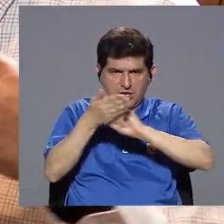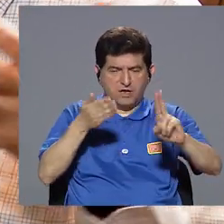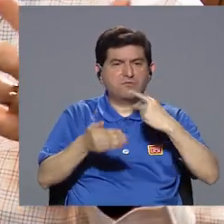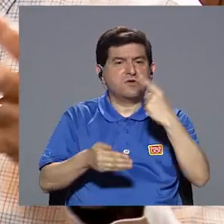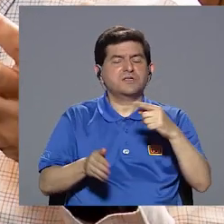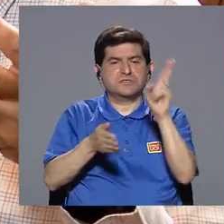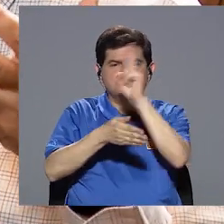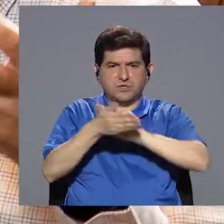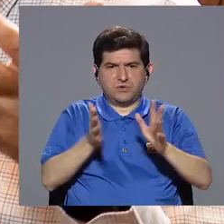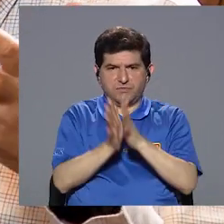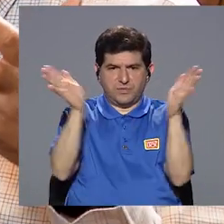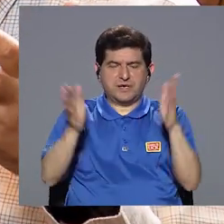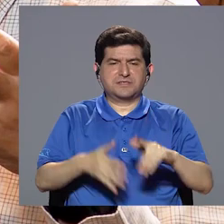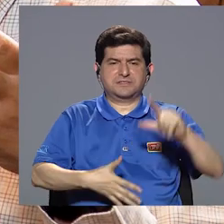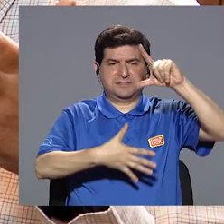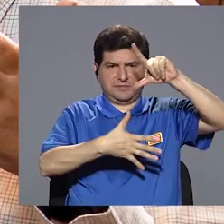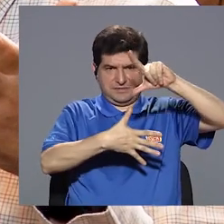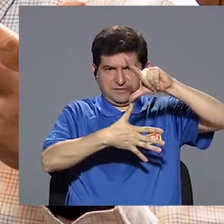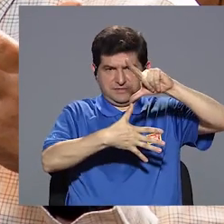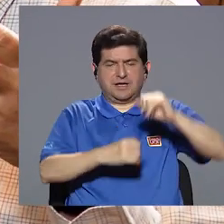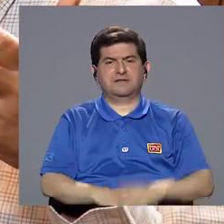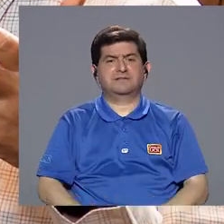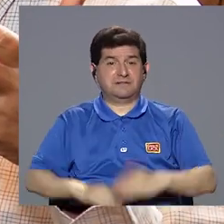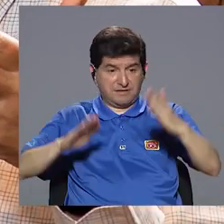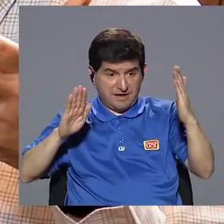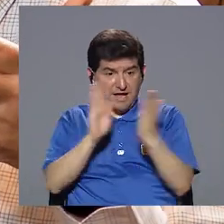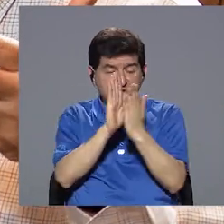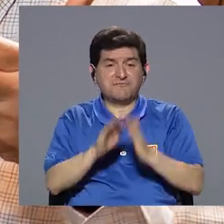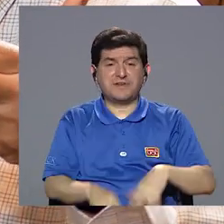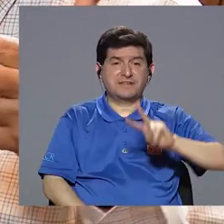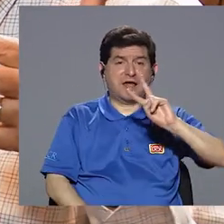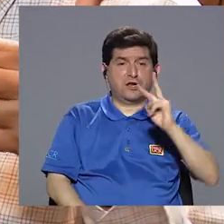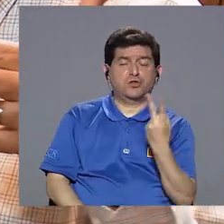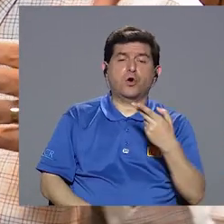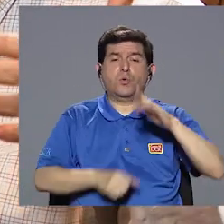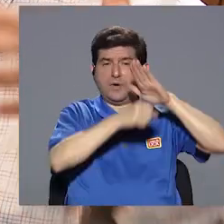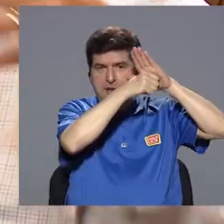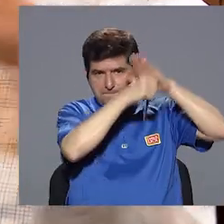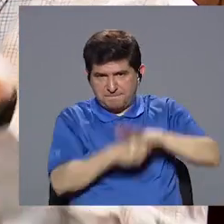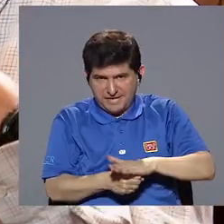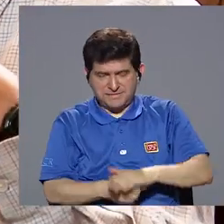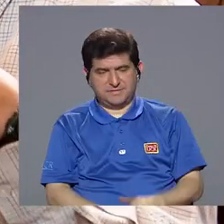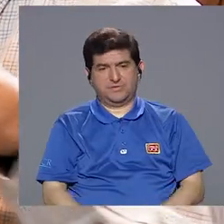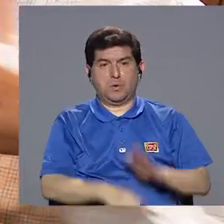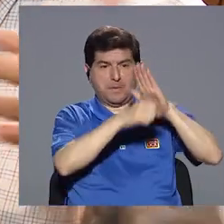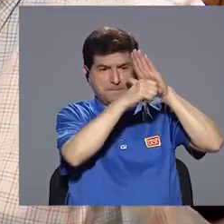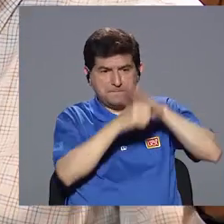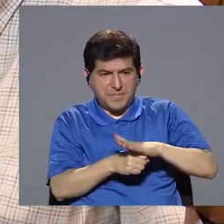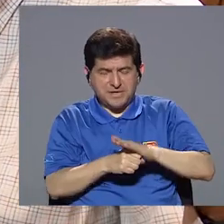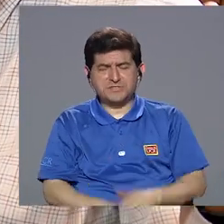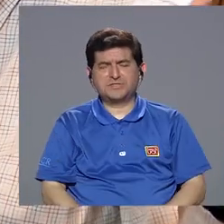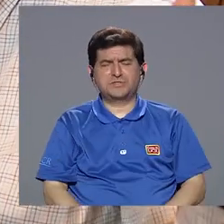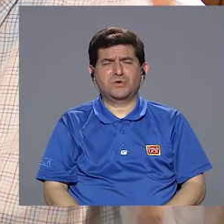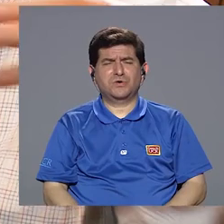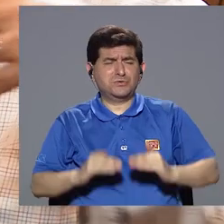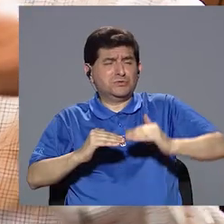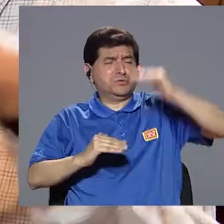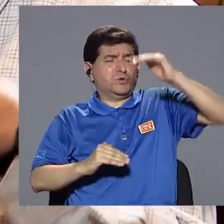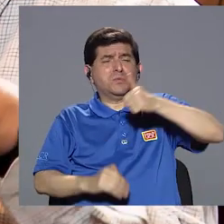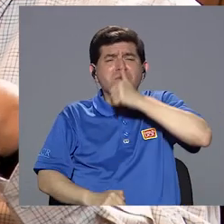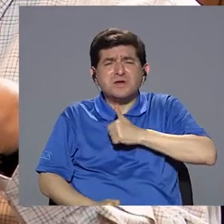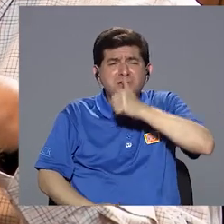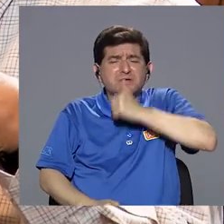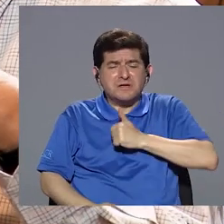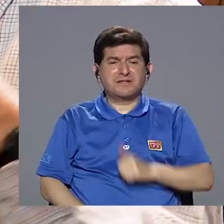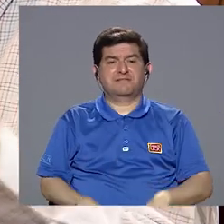universidades habla que las universidades públicas latinoamericanas estamos enfrentados a una doble presión lo que él llama una presión hiper